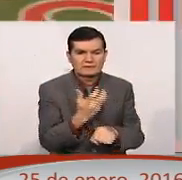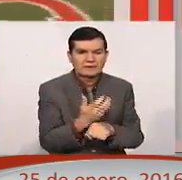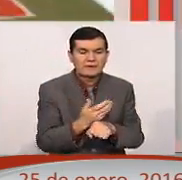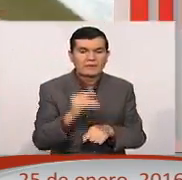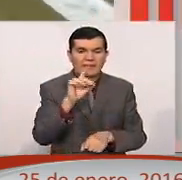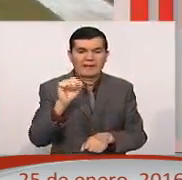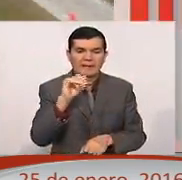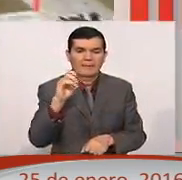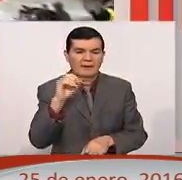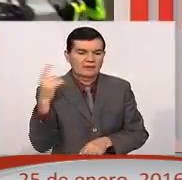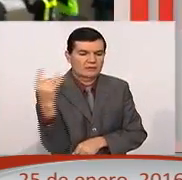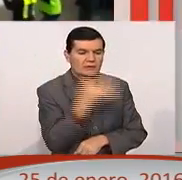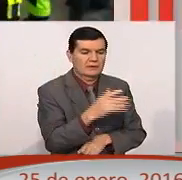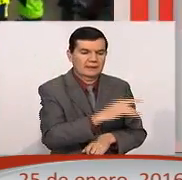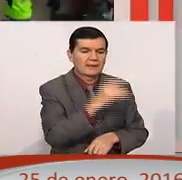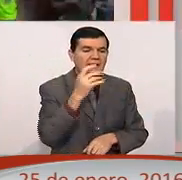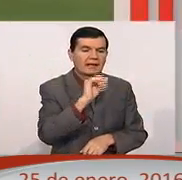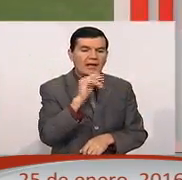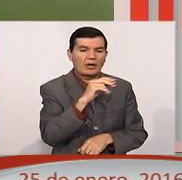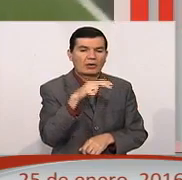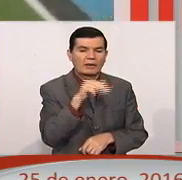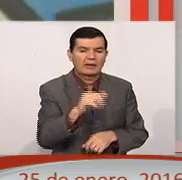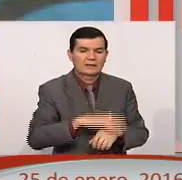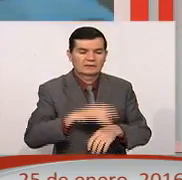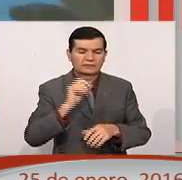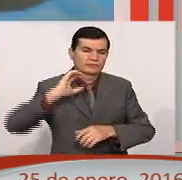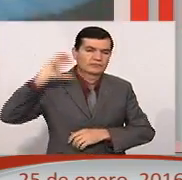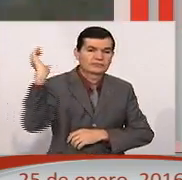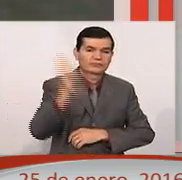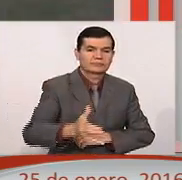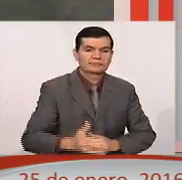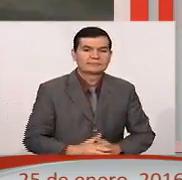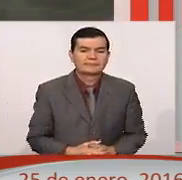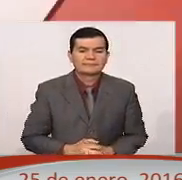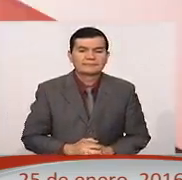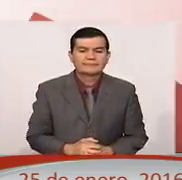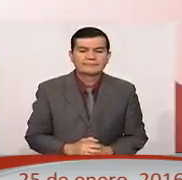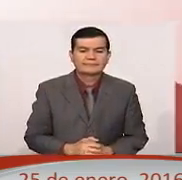Broncos de Denver contra las Panteras de Carolina en el Super Bowl.